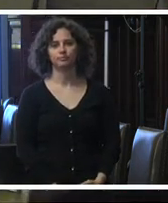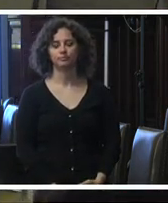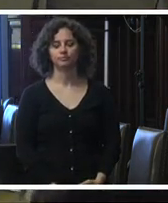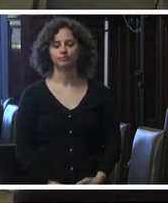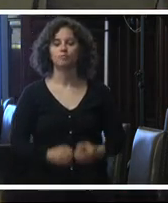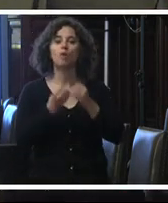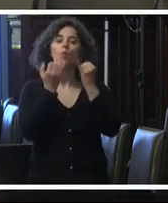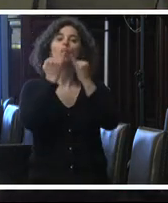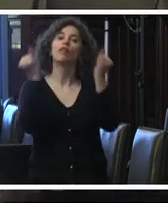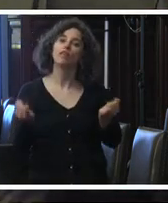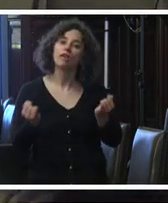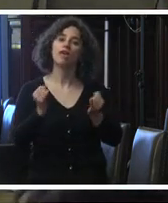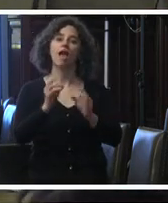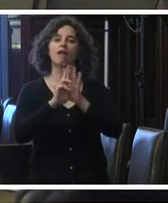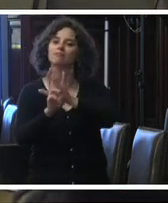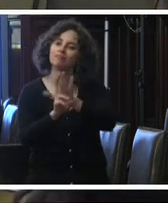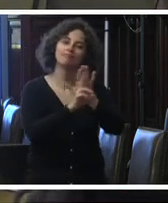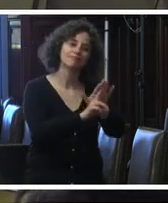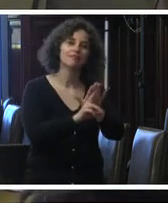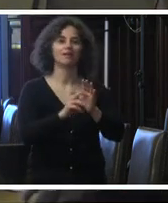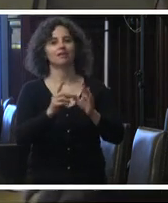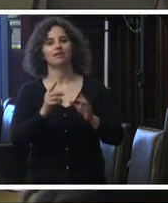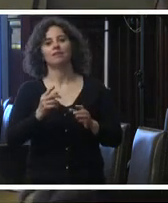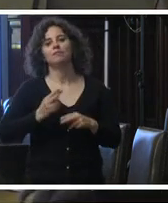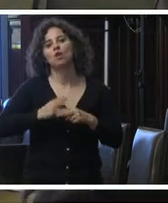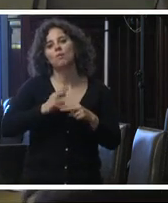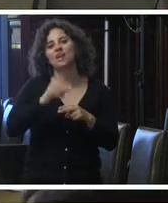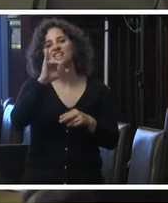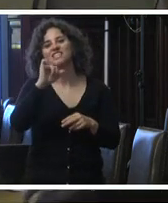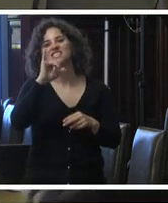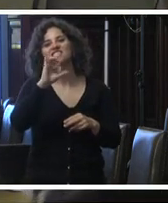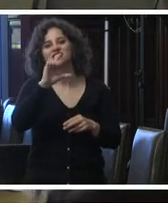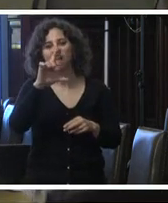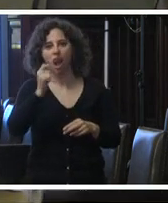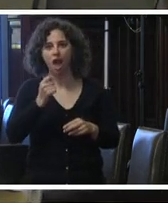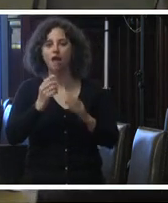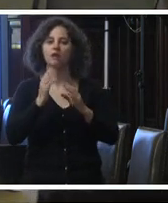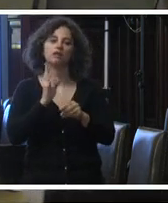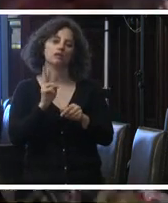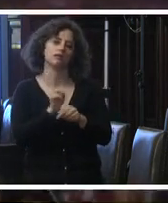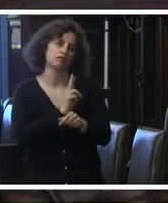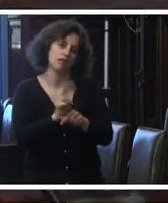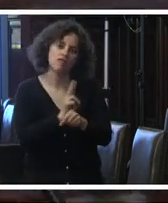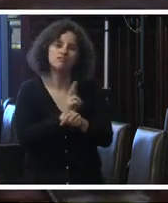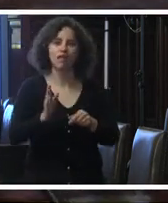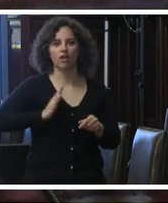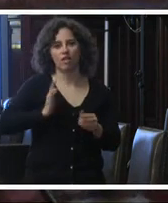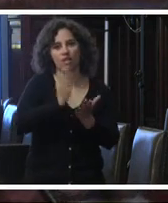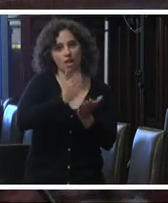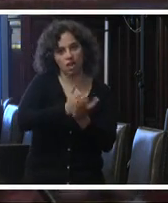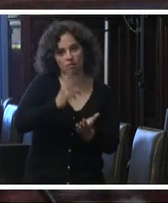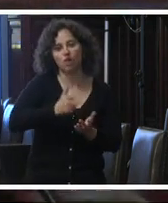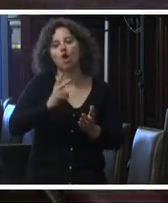Muy buenos días, comisionados, comisionadas. Mi nombre es Yesenia Casani, soy integrante de DEMUS, Estudio para la Defensa de los Derechos de la Mujer,